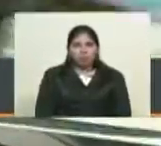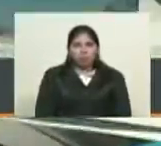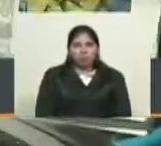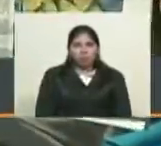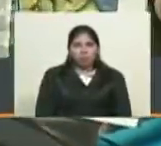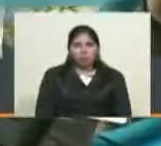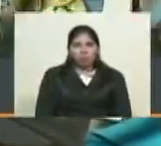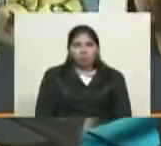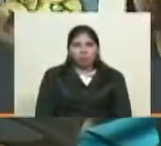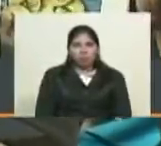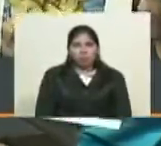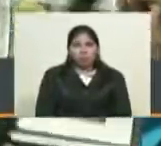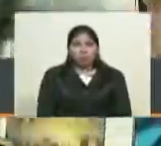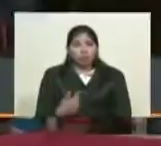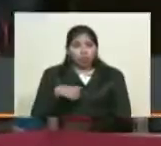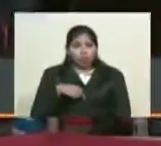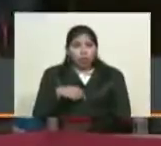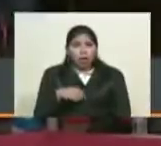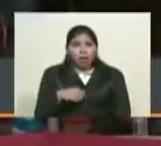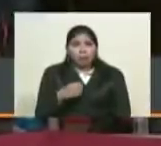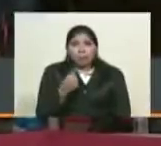Y estamos empezandito.